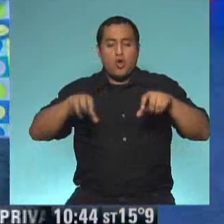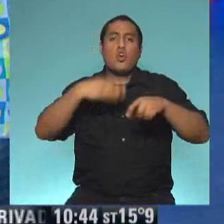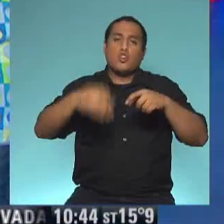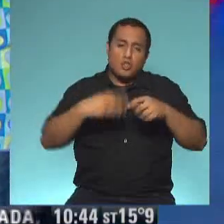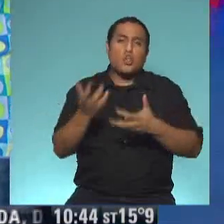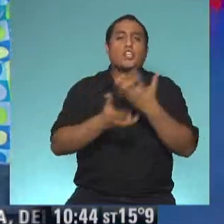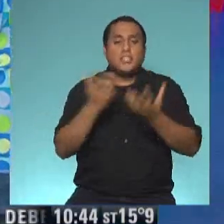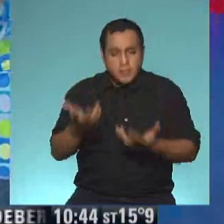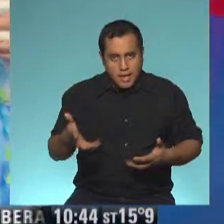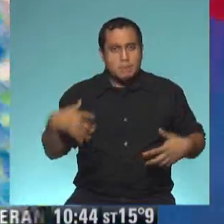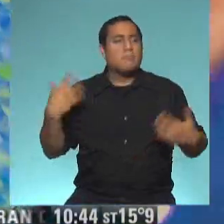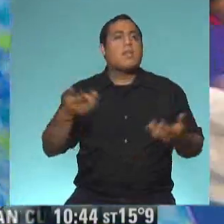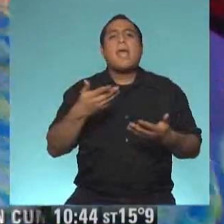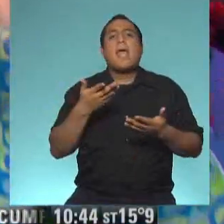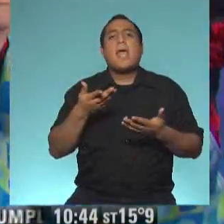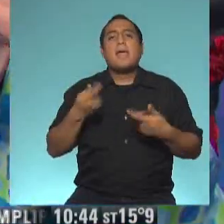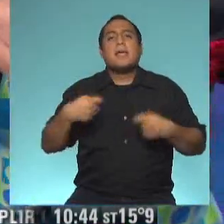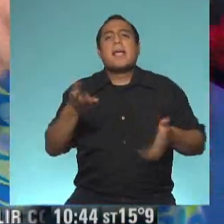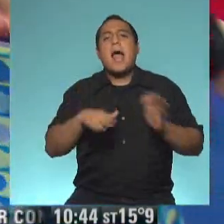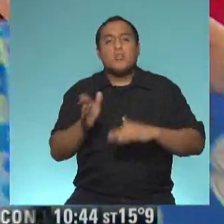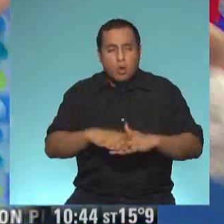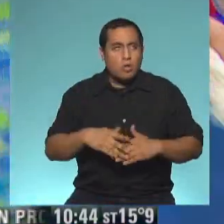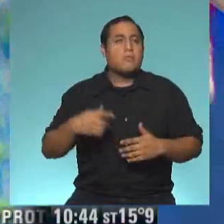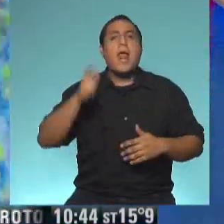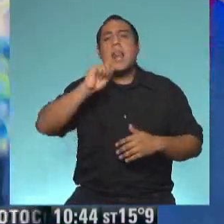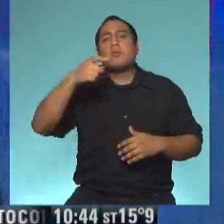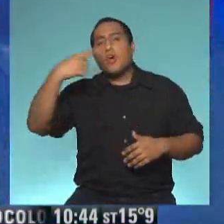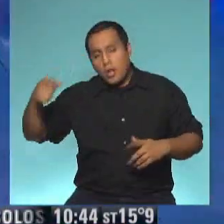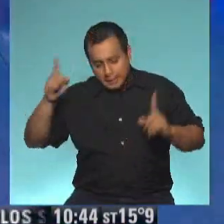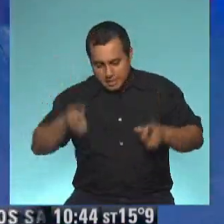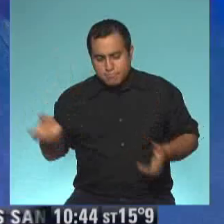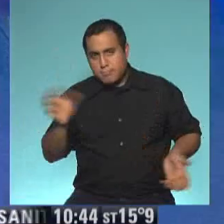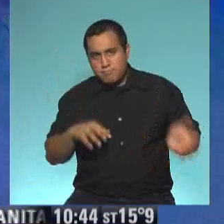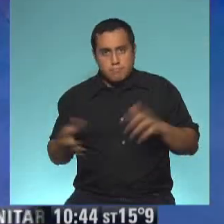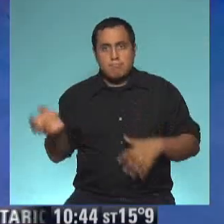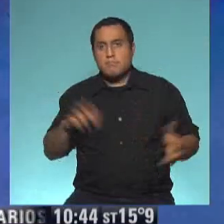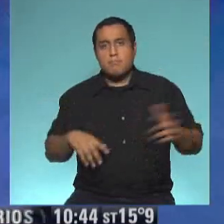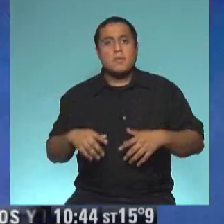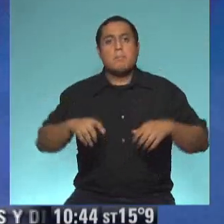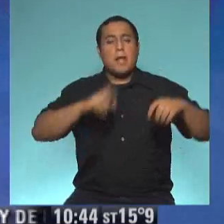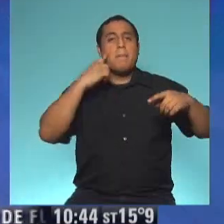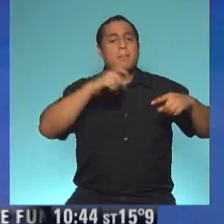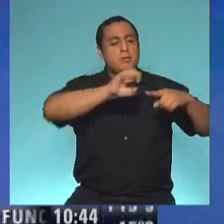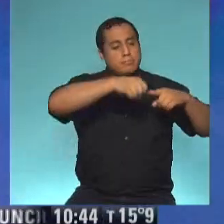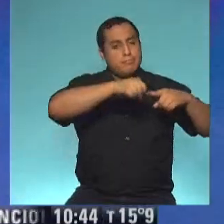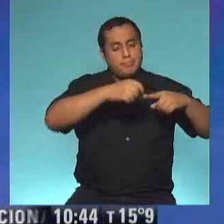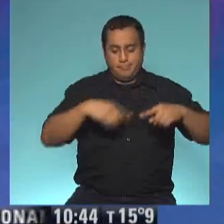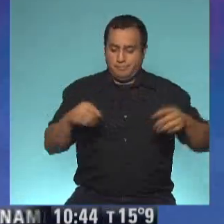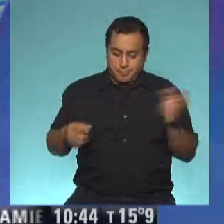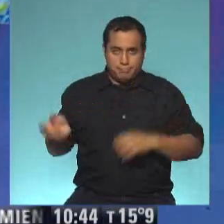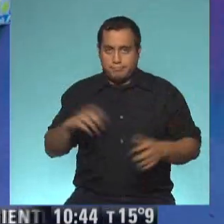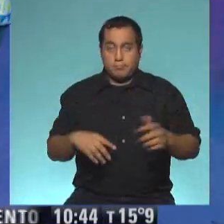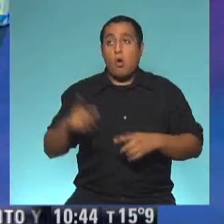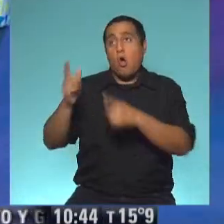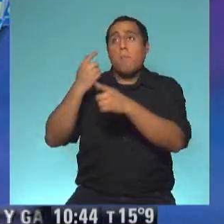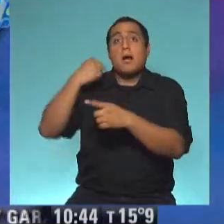muy bien agrupar tocar tonto también despuntan los capítulos le dicen a los